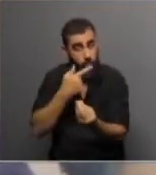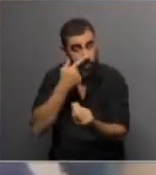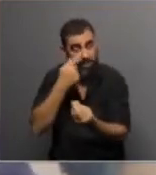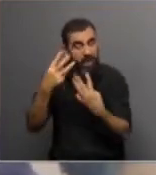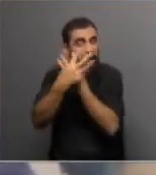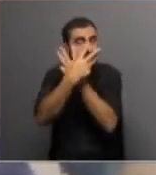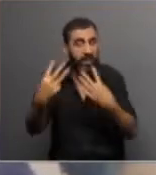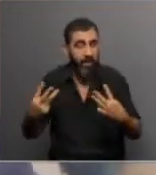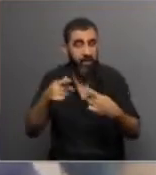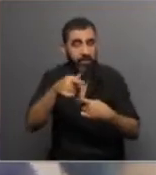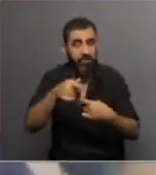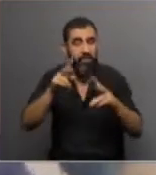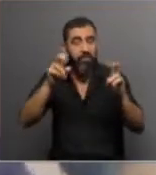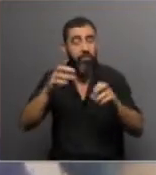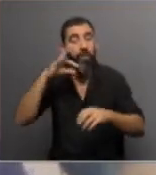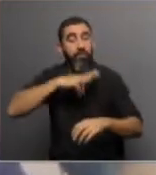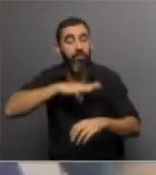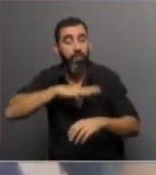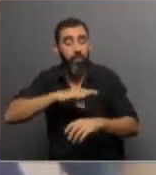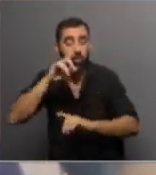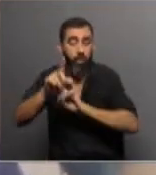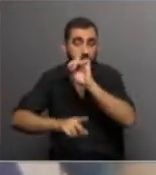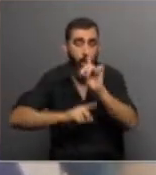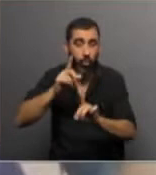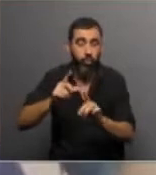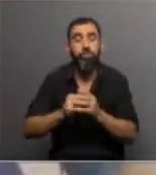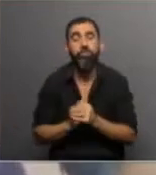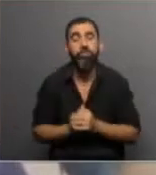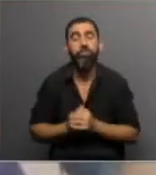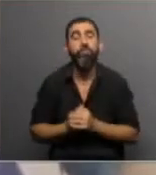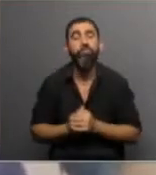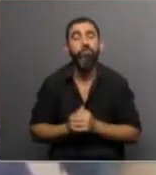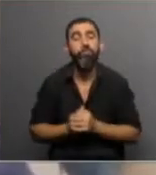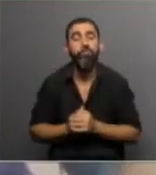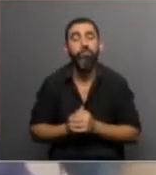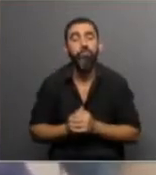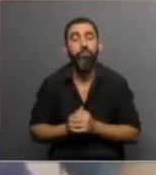marco general de los virus emergentes y los virus zoonóticos.